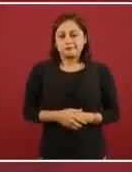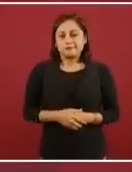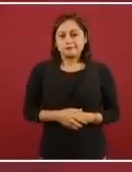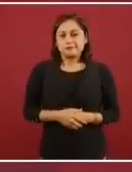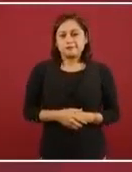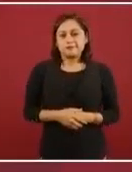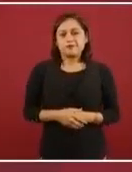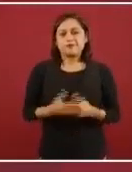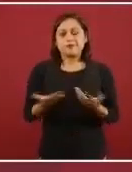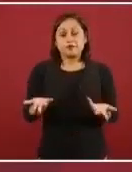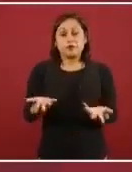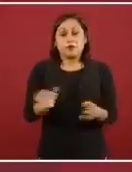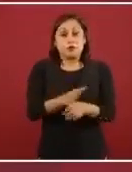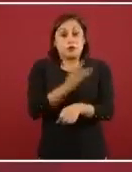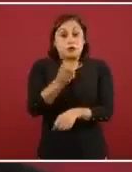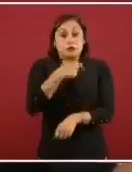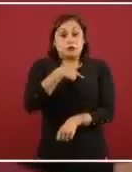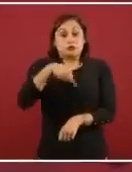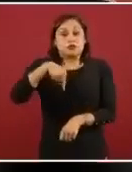procurando?